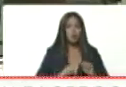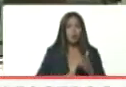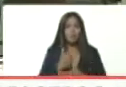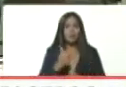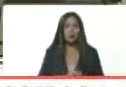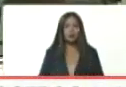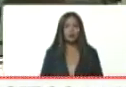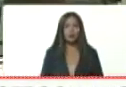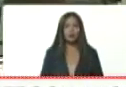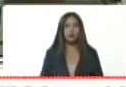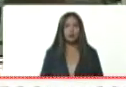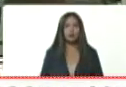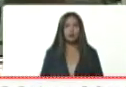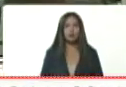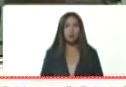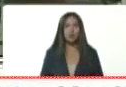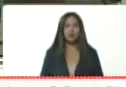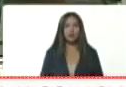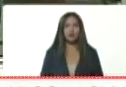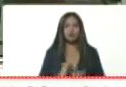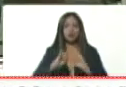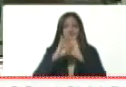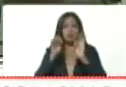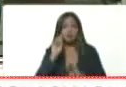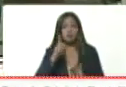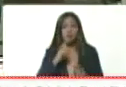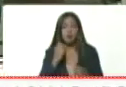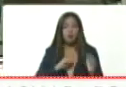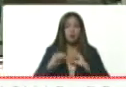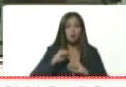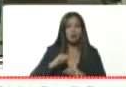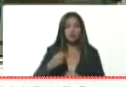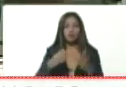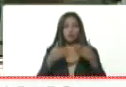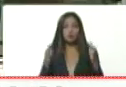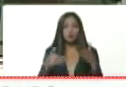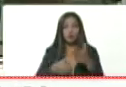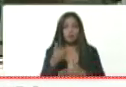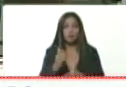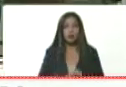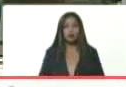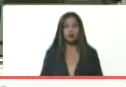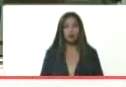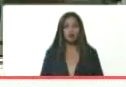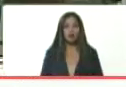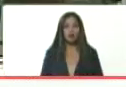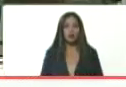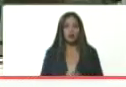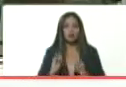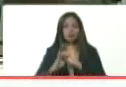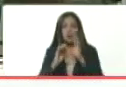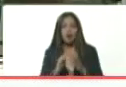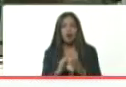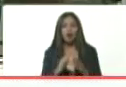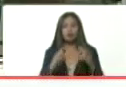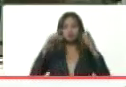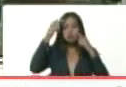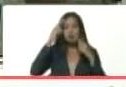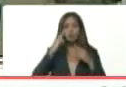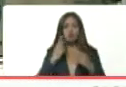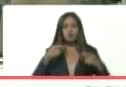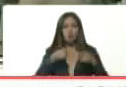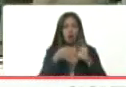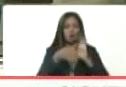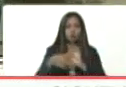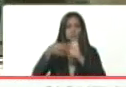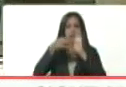ya vamos a hablar de eso los felicito al movimiento popular de guarenas a la juve que a las comunas a